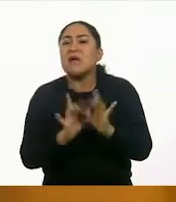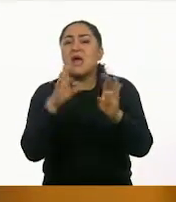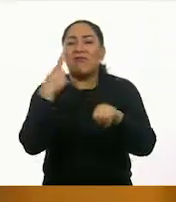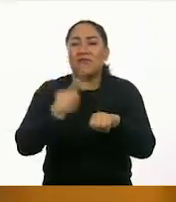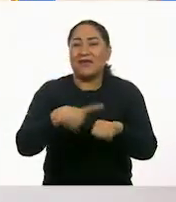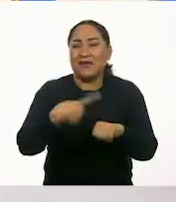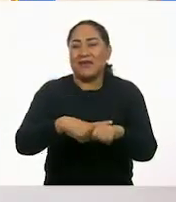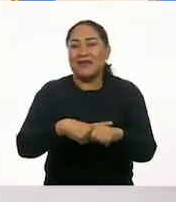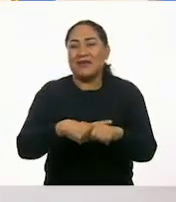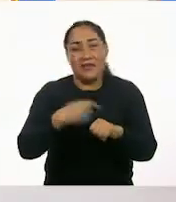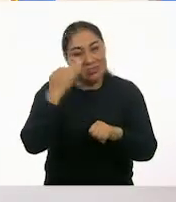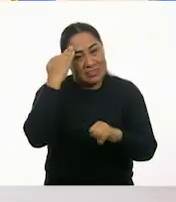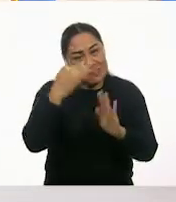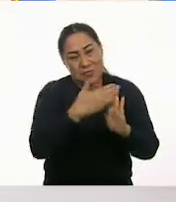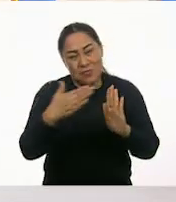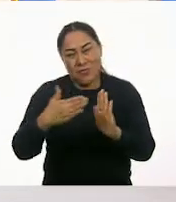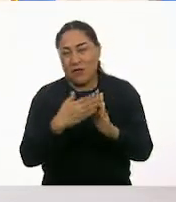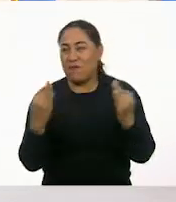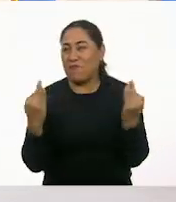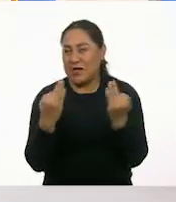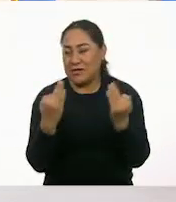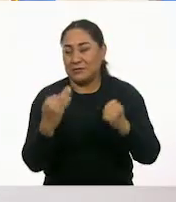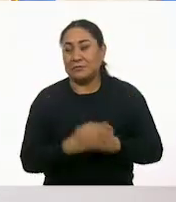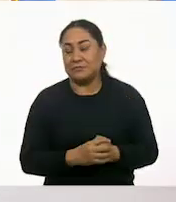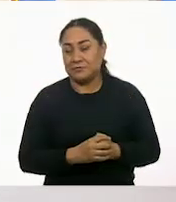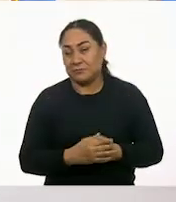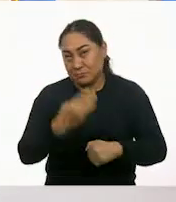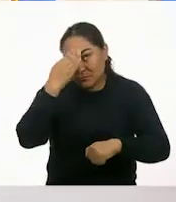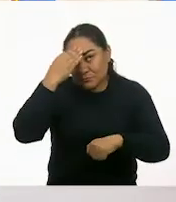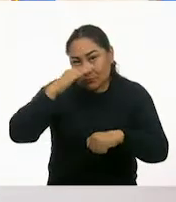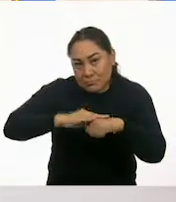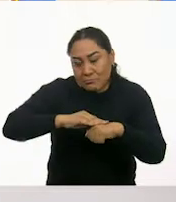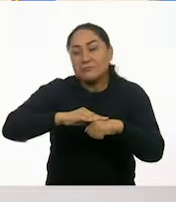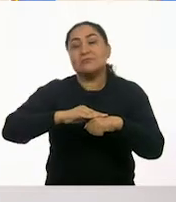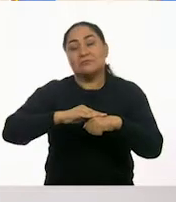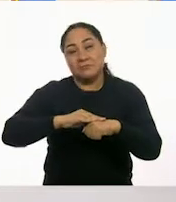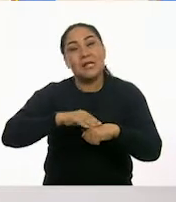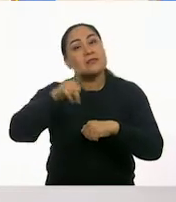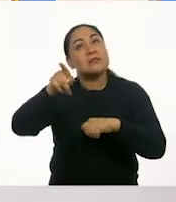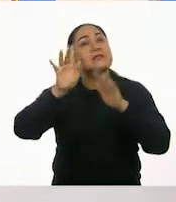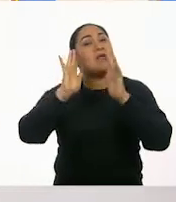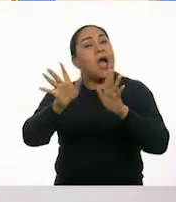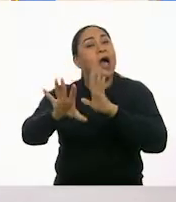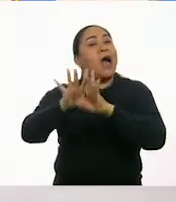a anotarlo para tenerlo presente y acordarnos. Y ahora sí ya tenemos un tema.